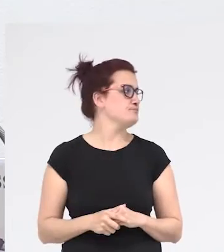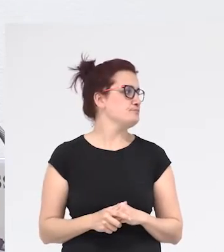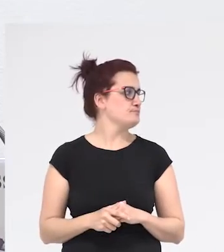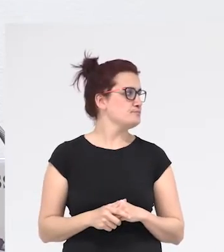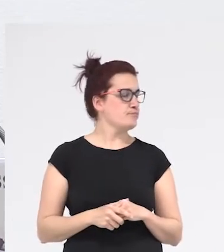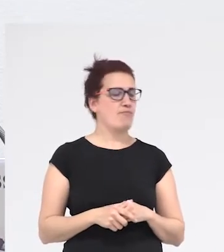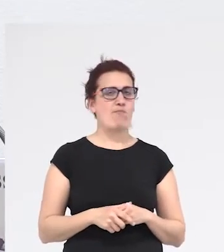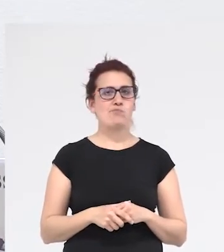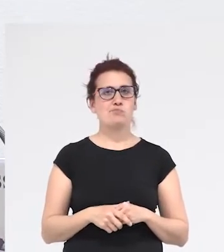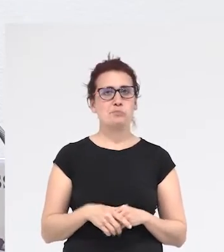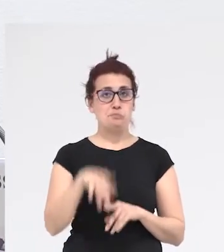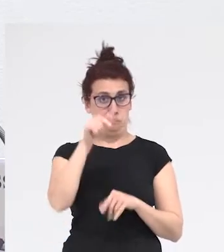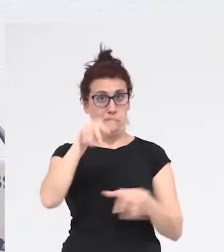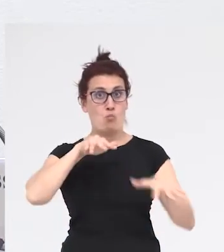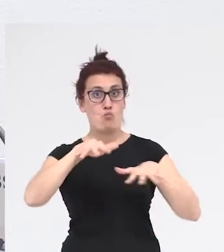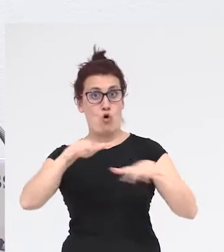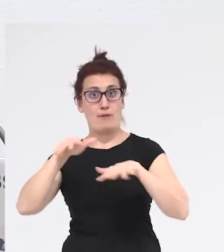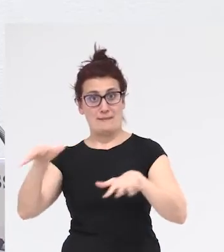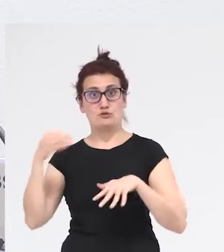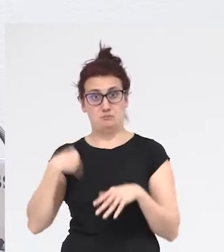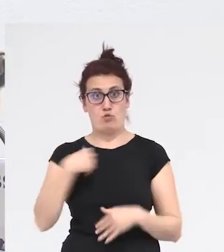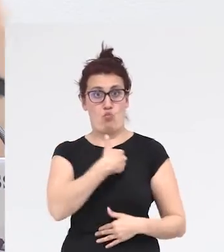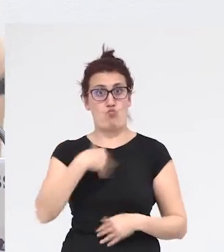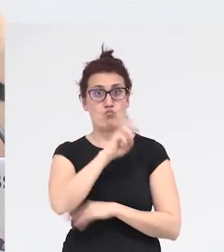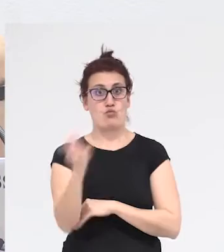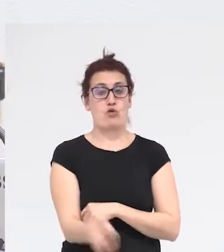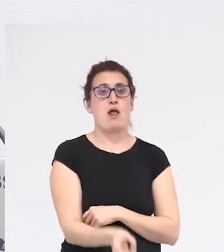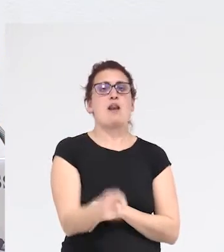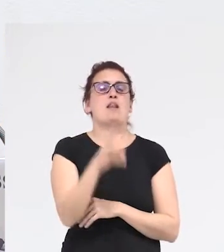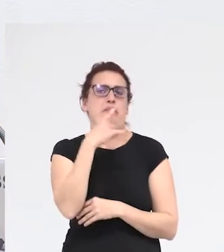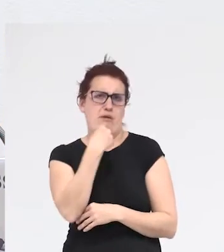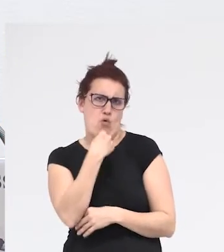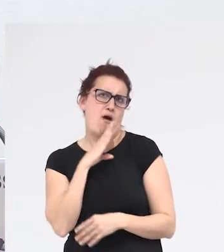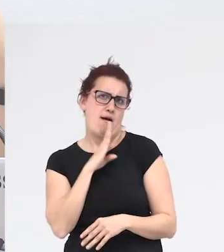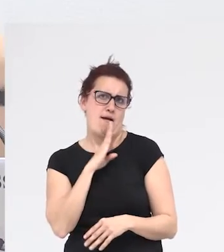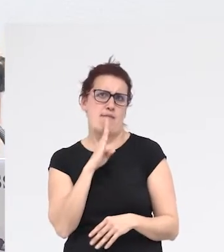de ahí también estos movimientos de diversidad funcional que, como digo, hemos